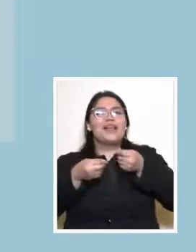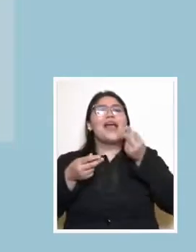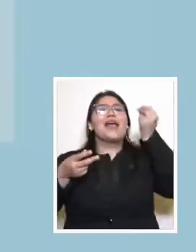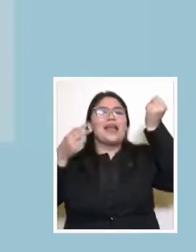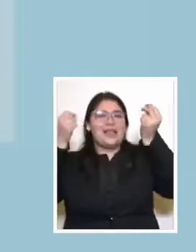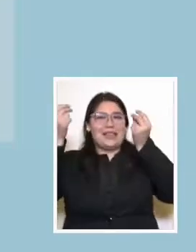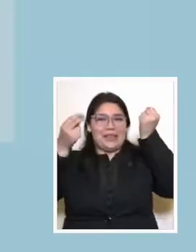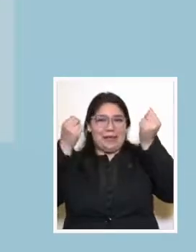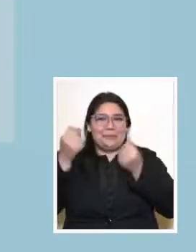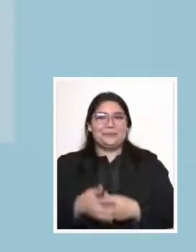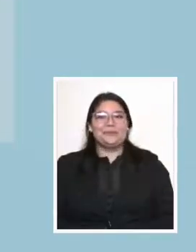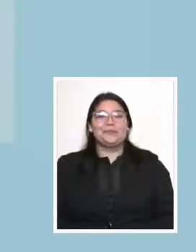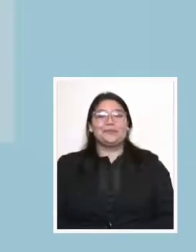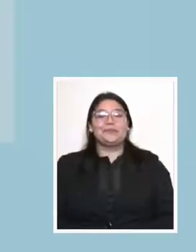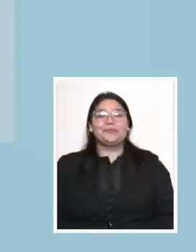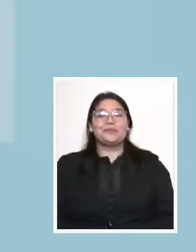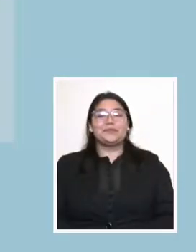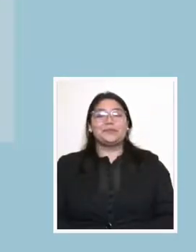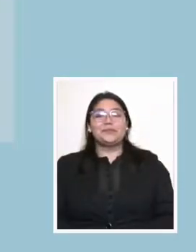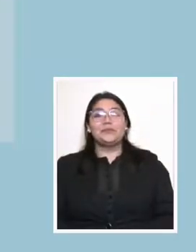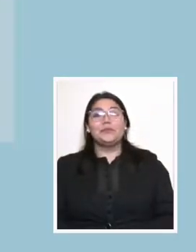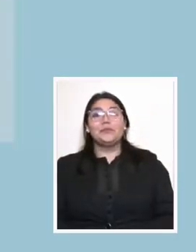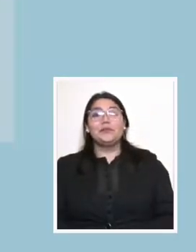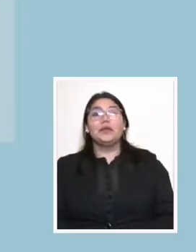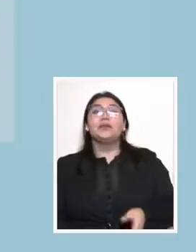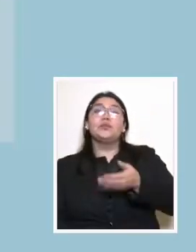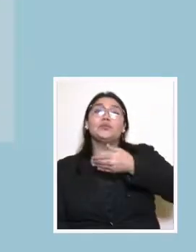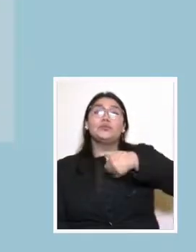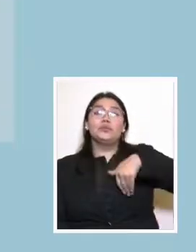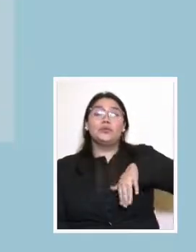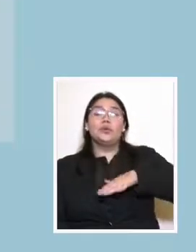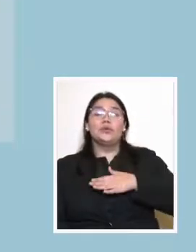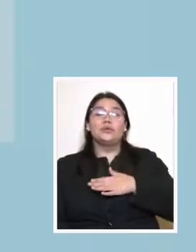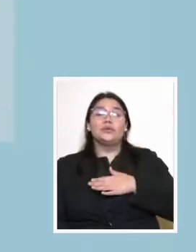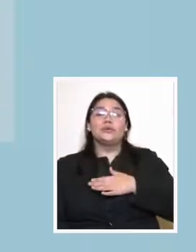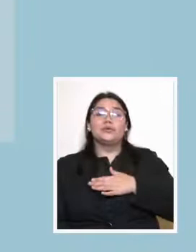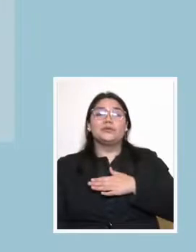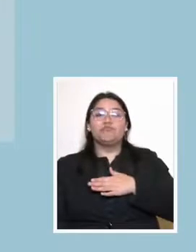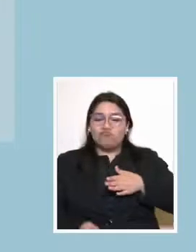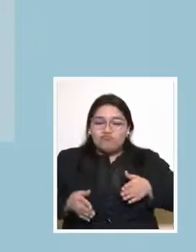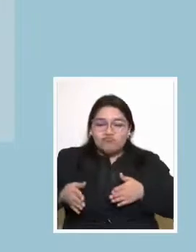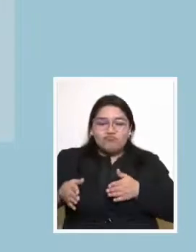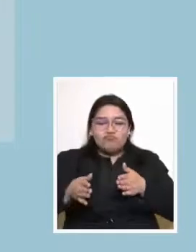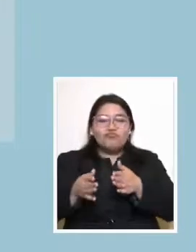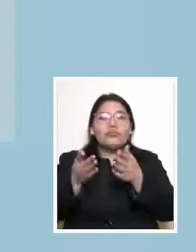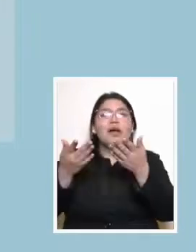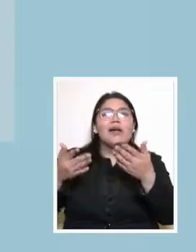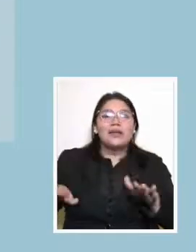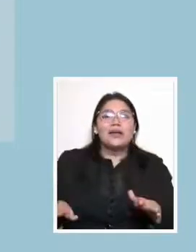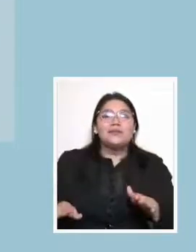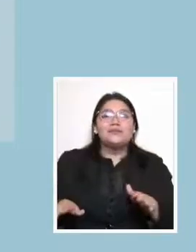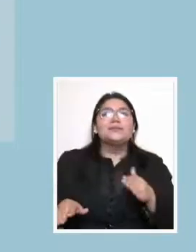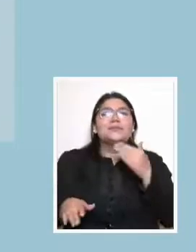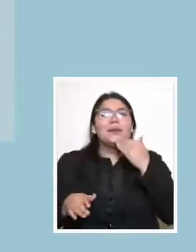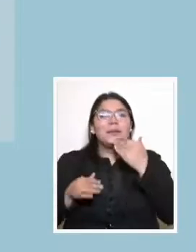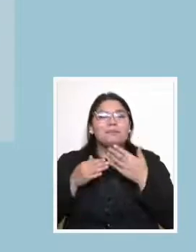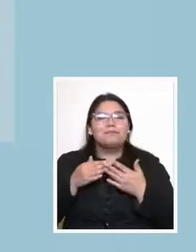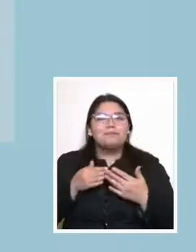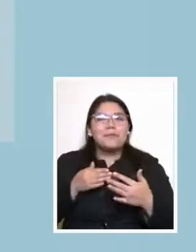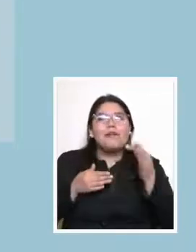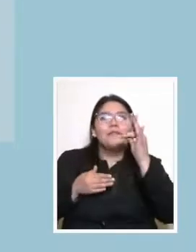Hacia allá estamos apuntando, hemos trazado finalmente esta ruta y la proyección también de este